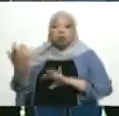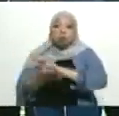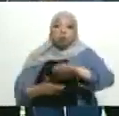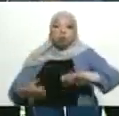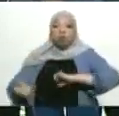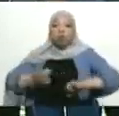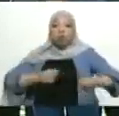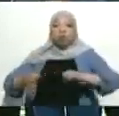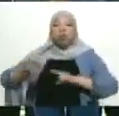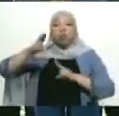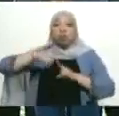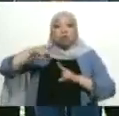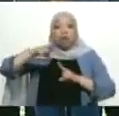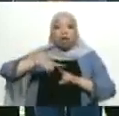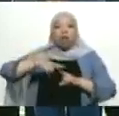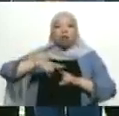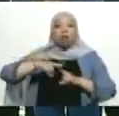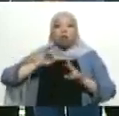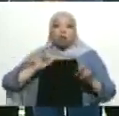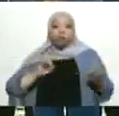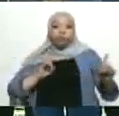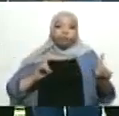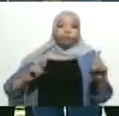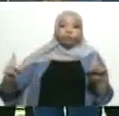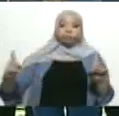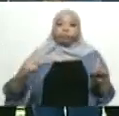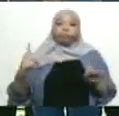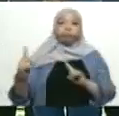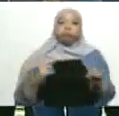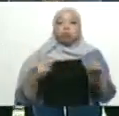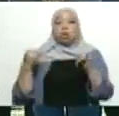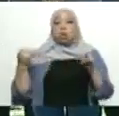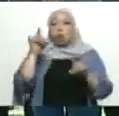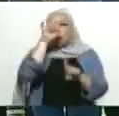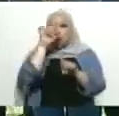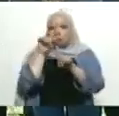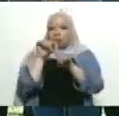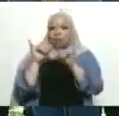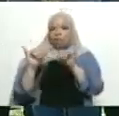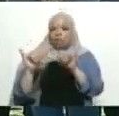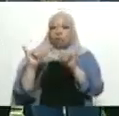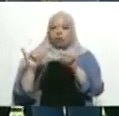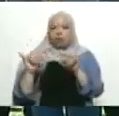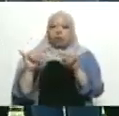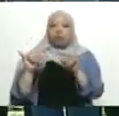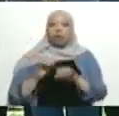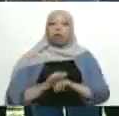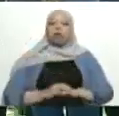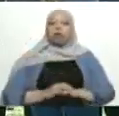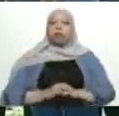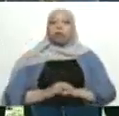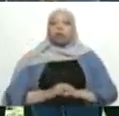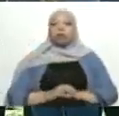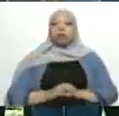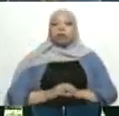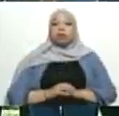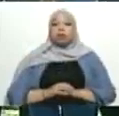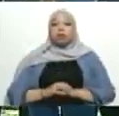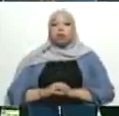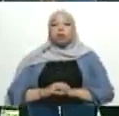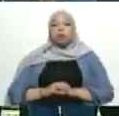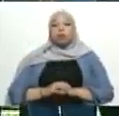en Táchira por varios sitios. Y todo tiene una razón de ser. Todo tiene una razón de ser. La presencia